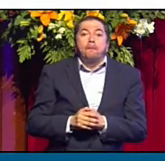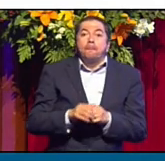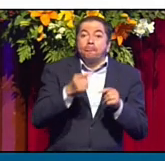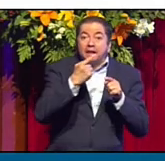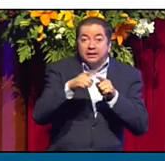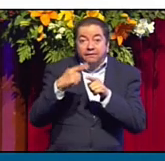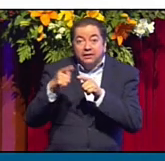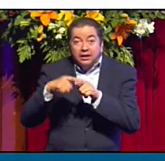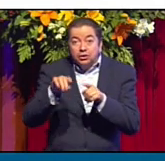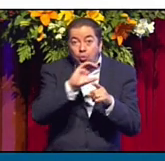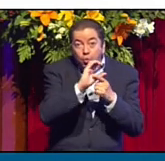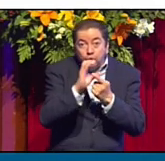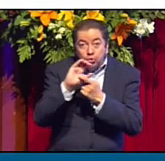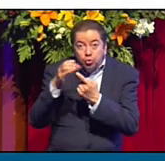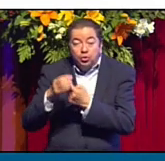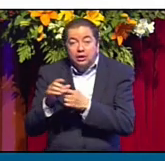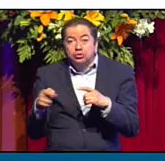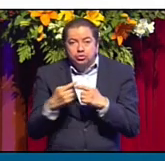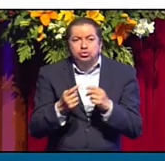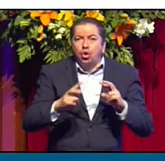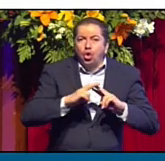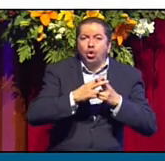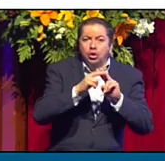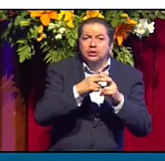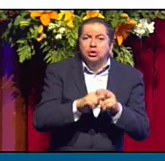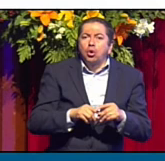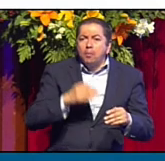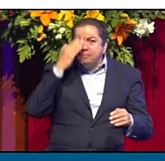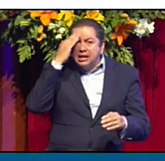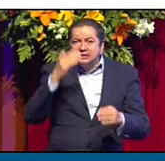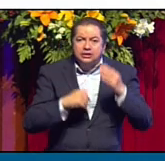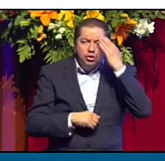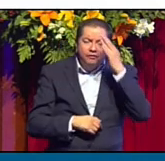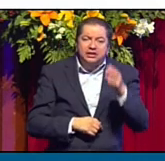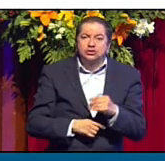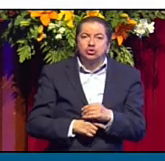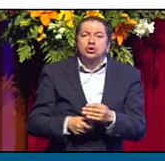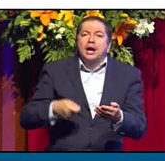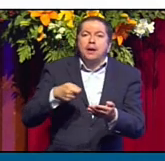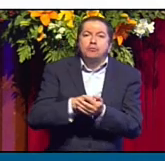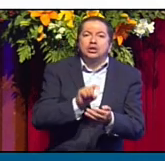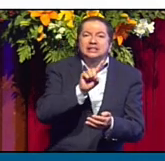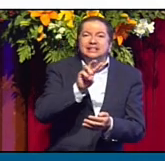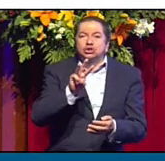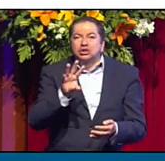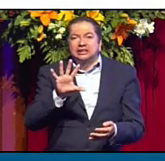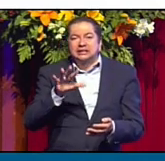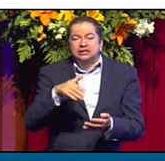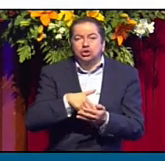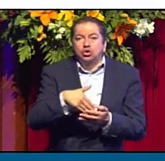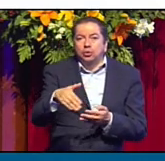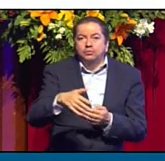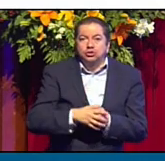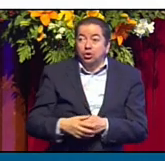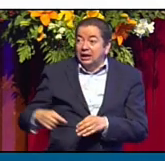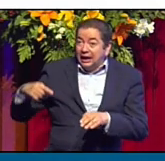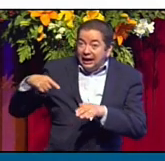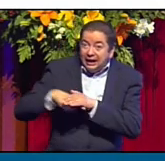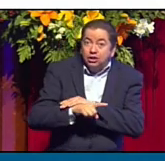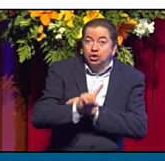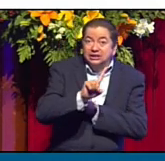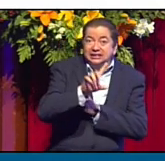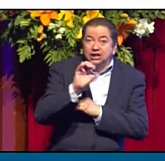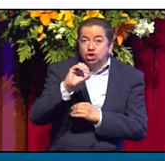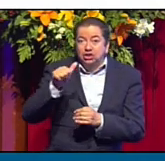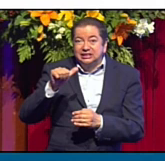multicultural que nosotros nos hemos planteado, lo hicimos y lo construimos con nuestros propios vecinos. Ahí hay un aporte de 135 millones, un ingreso de 106